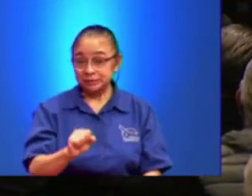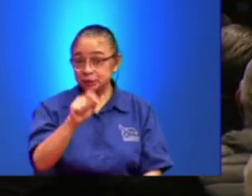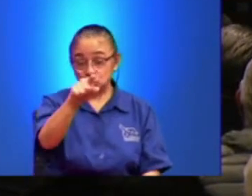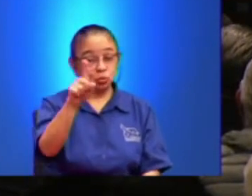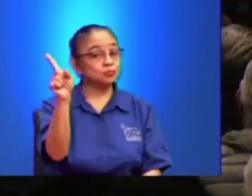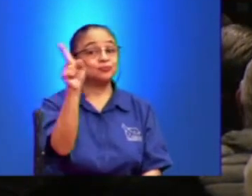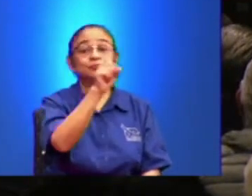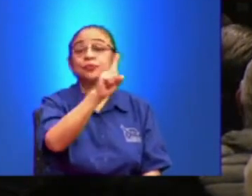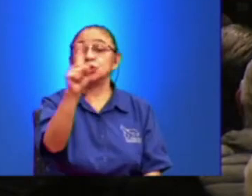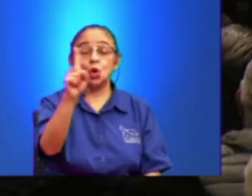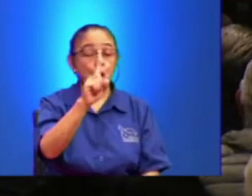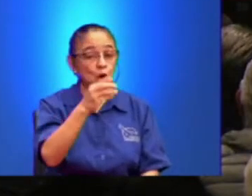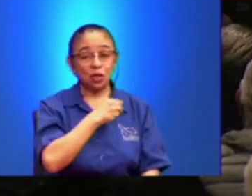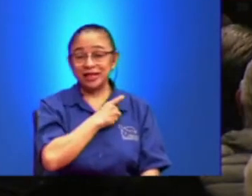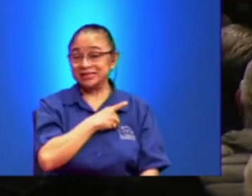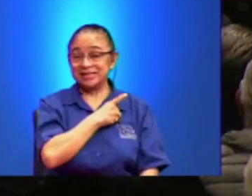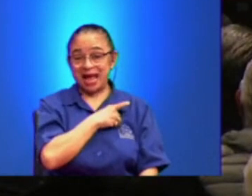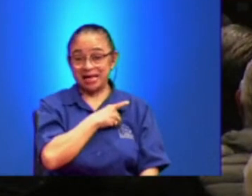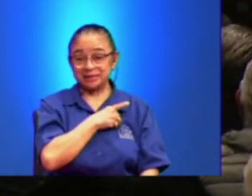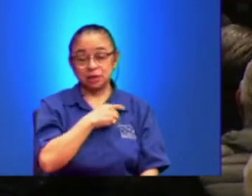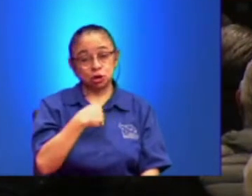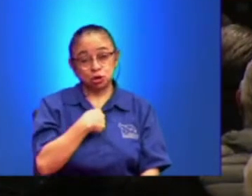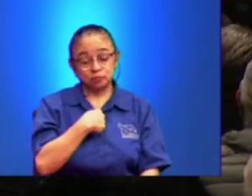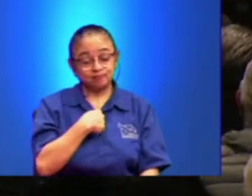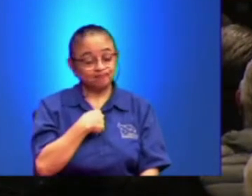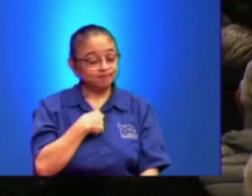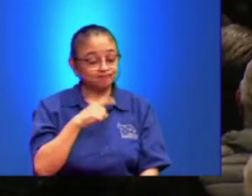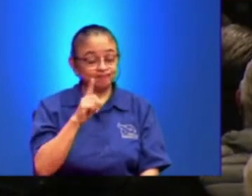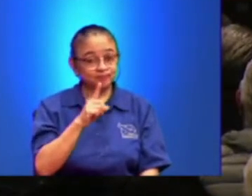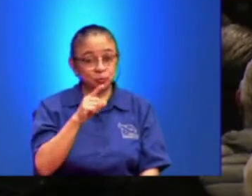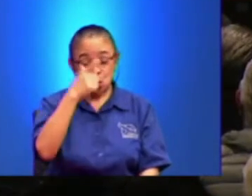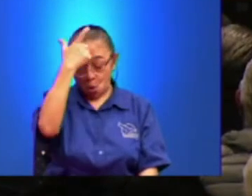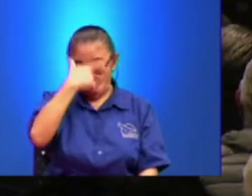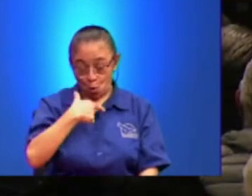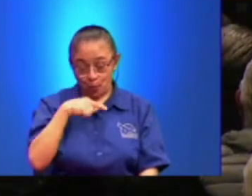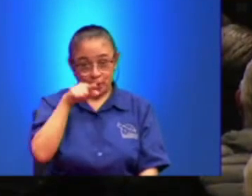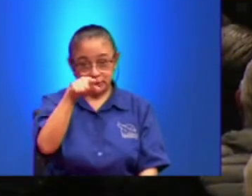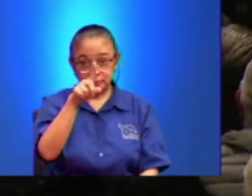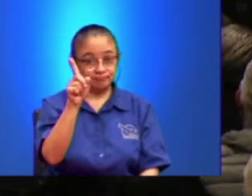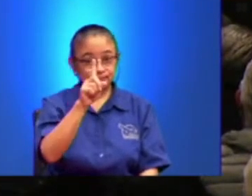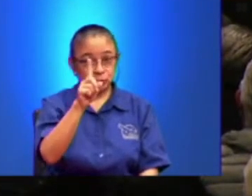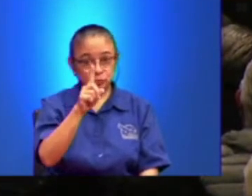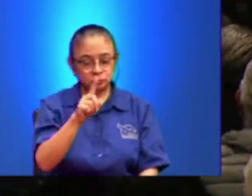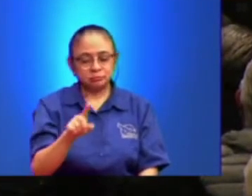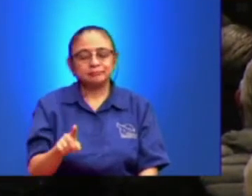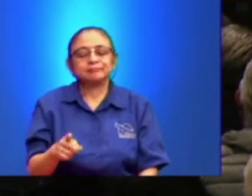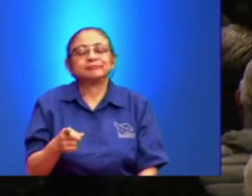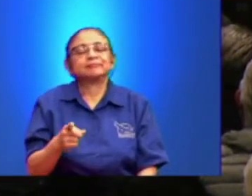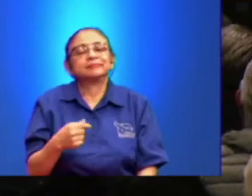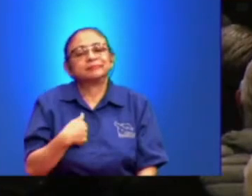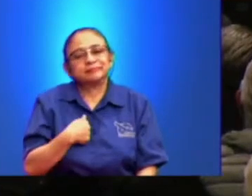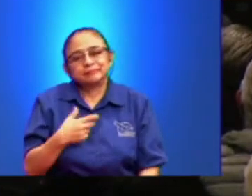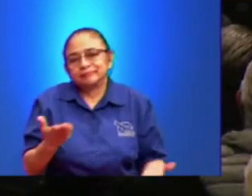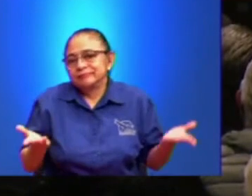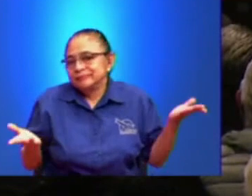deseas yo no te puedo culpar pienso yo